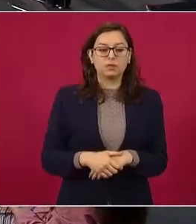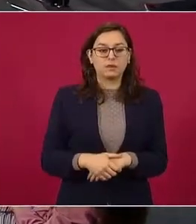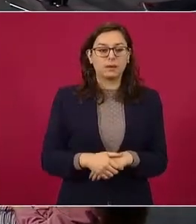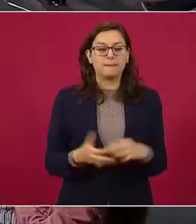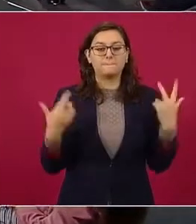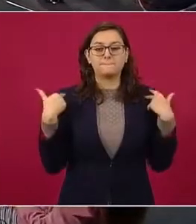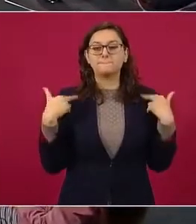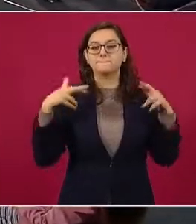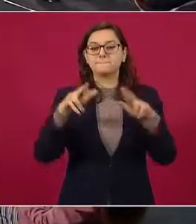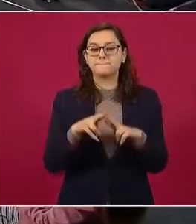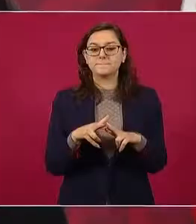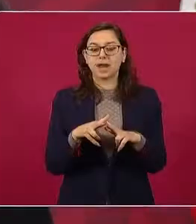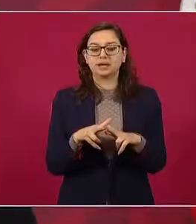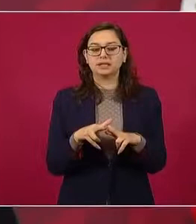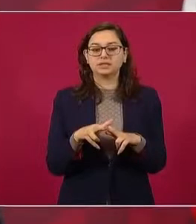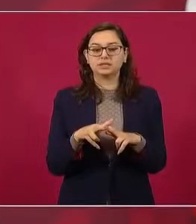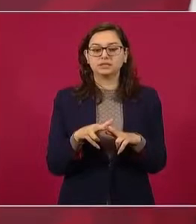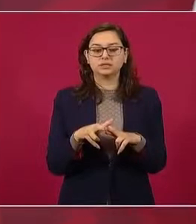maestro